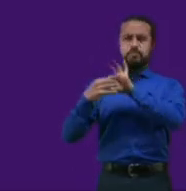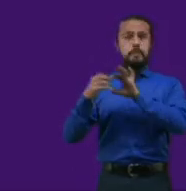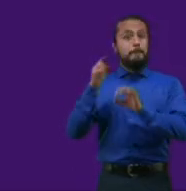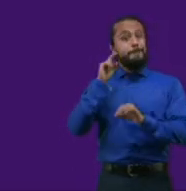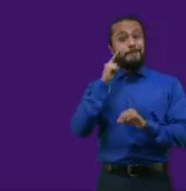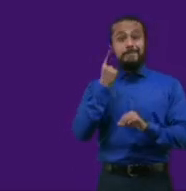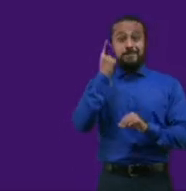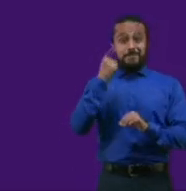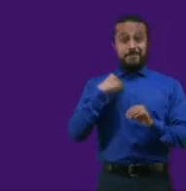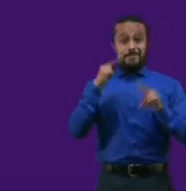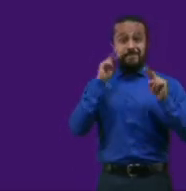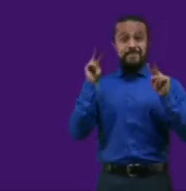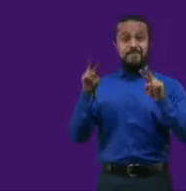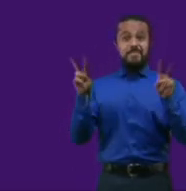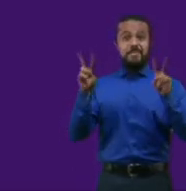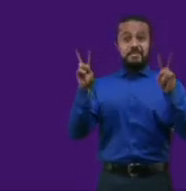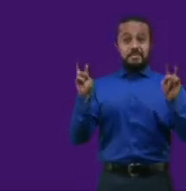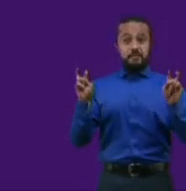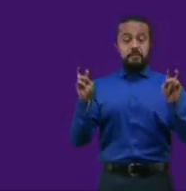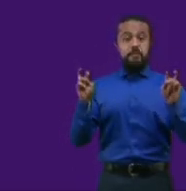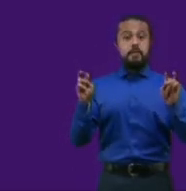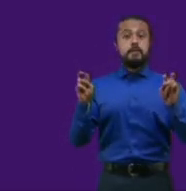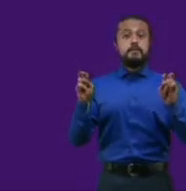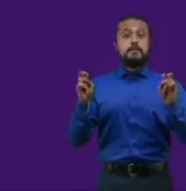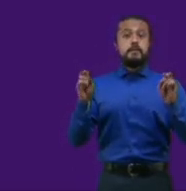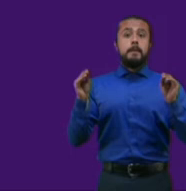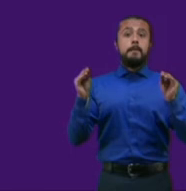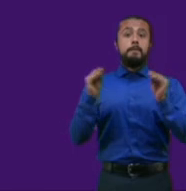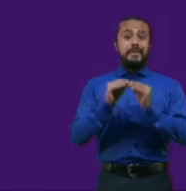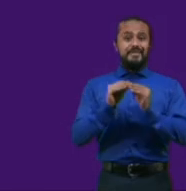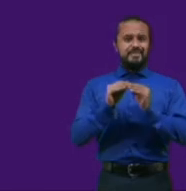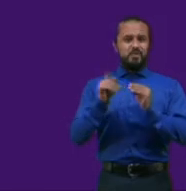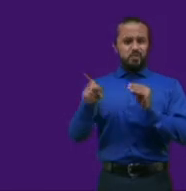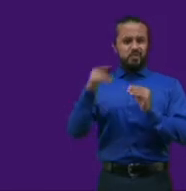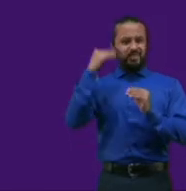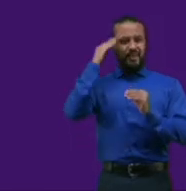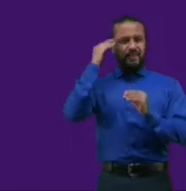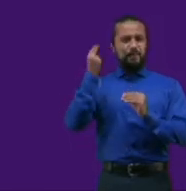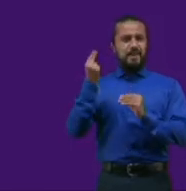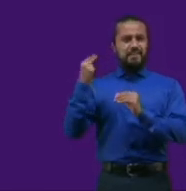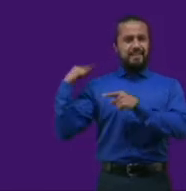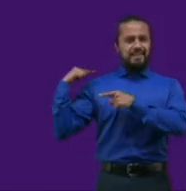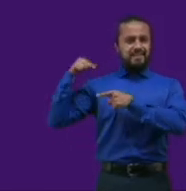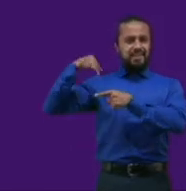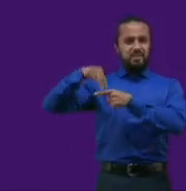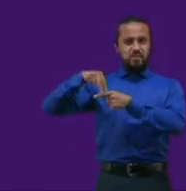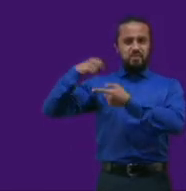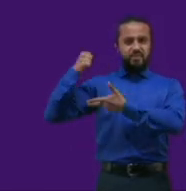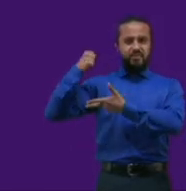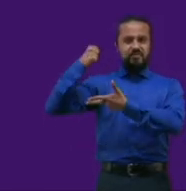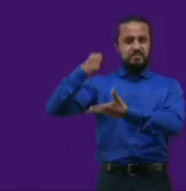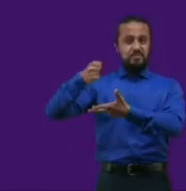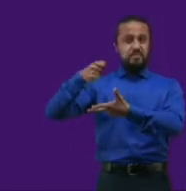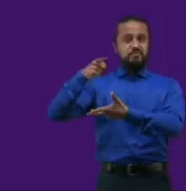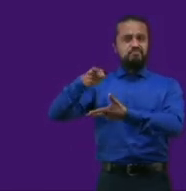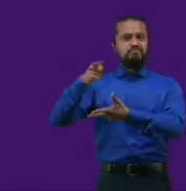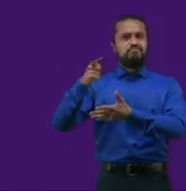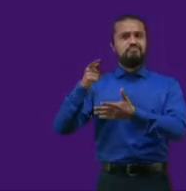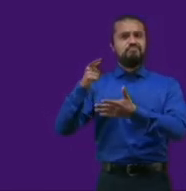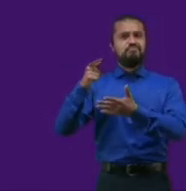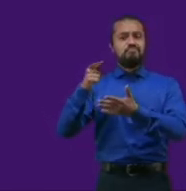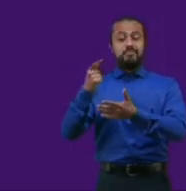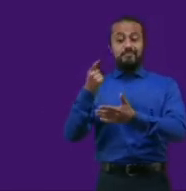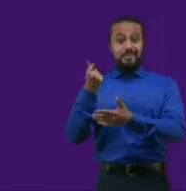mí, digamos que los recursos o ese inversionista, además del